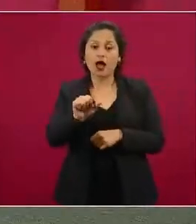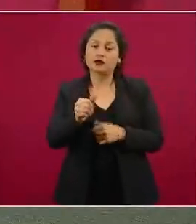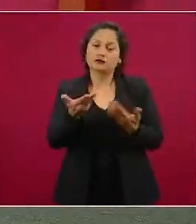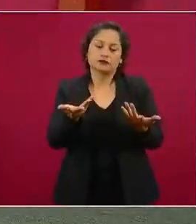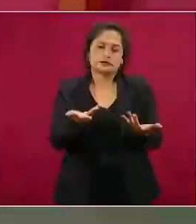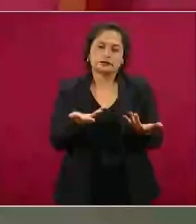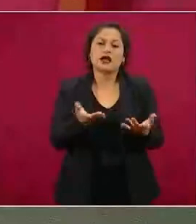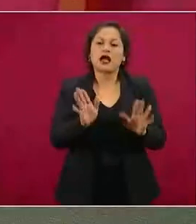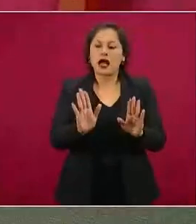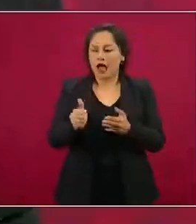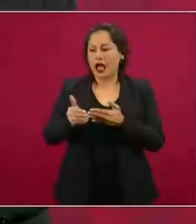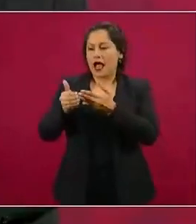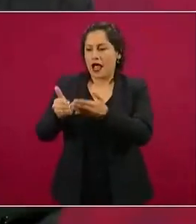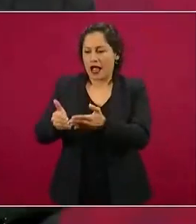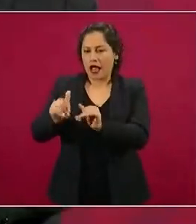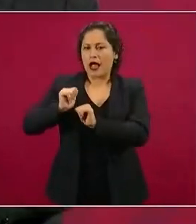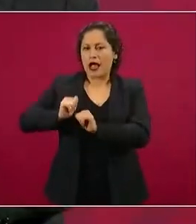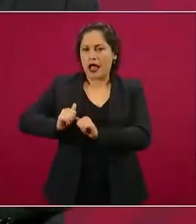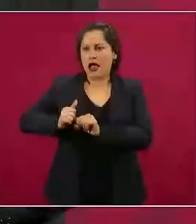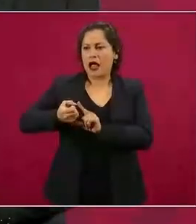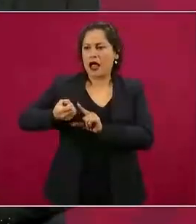de los puertos y las aduanas.